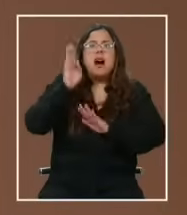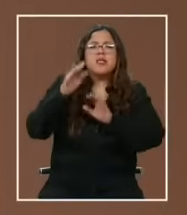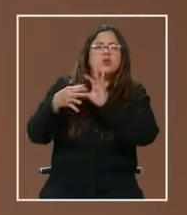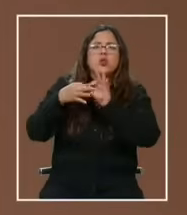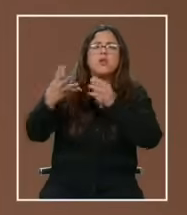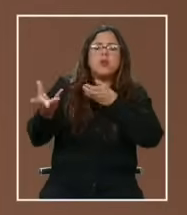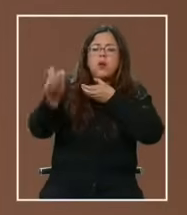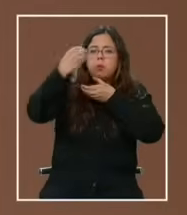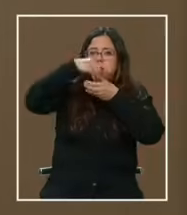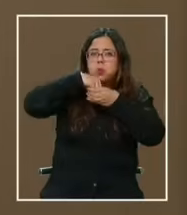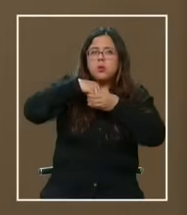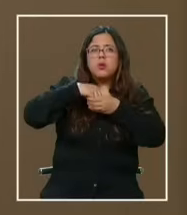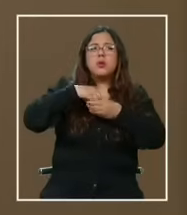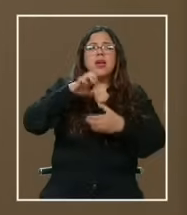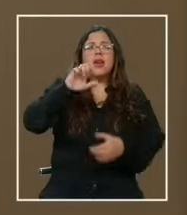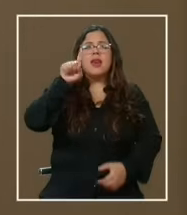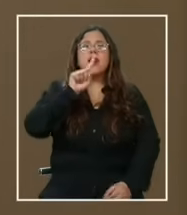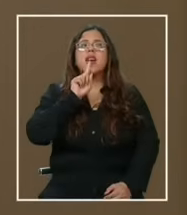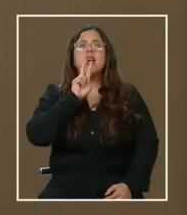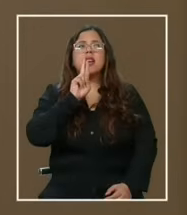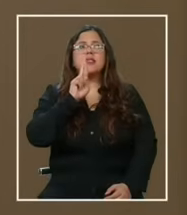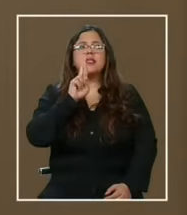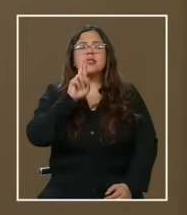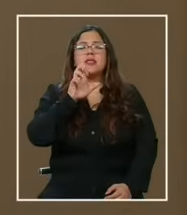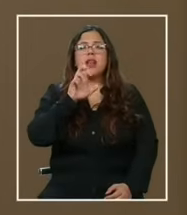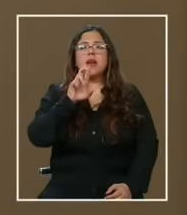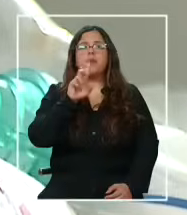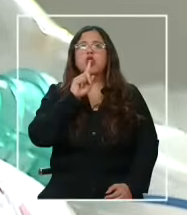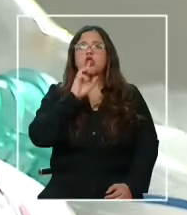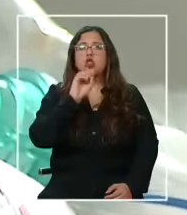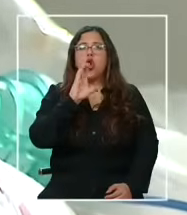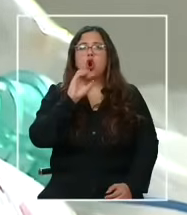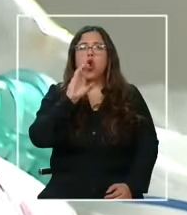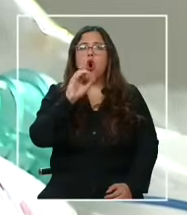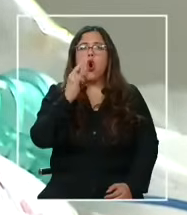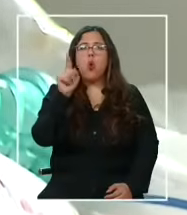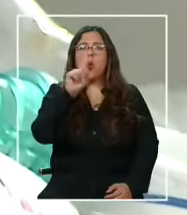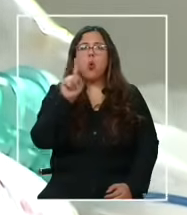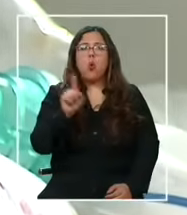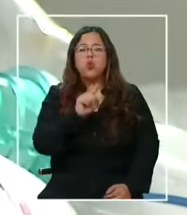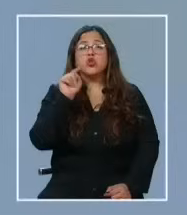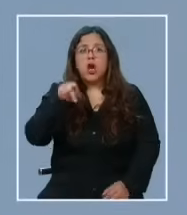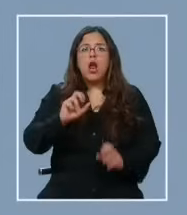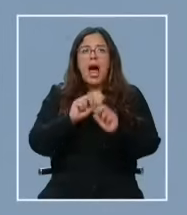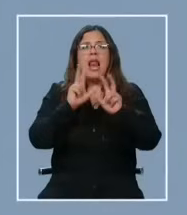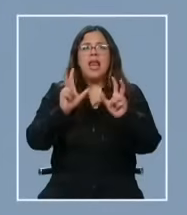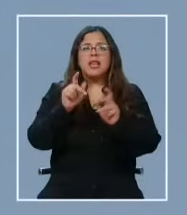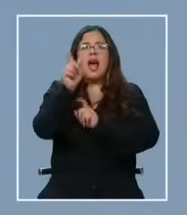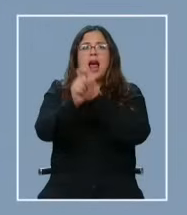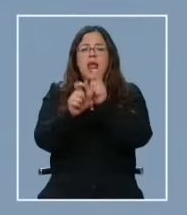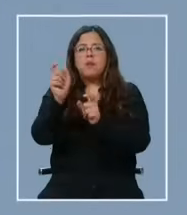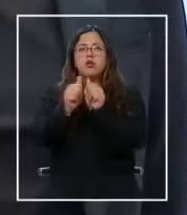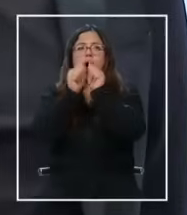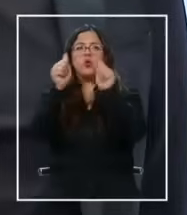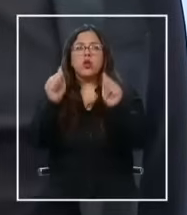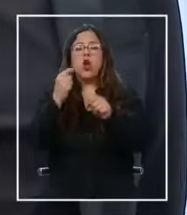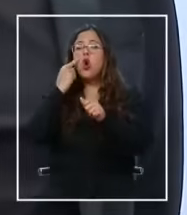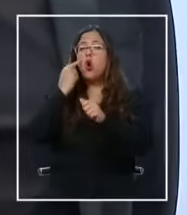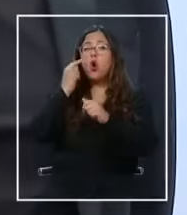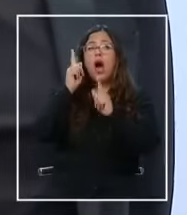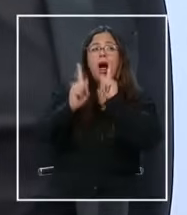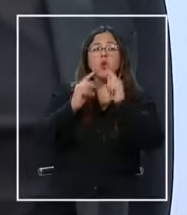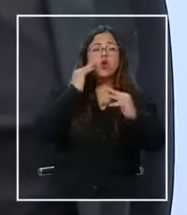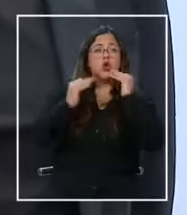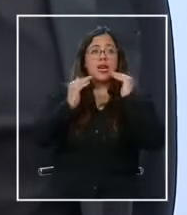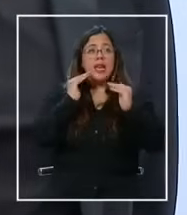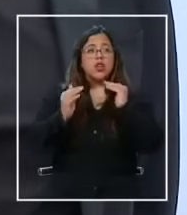semanas hablamos del estreptococo piógenas que hoy mantiene en alerta a las autoridades hay niños que han